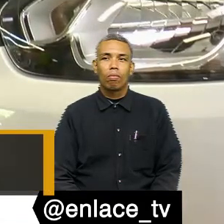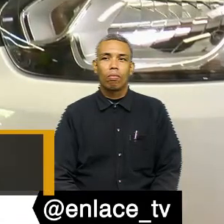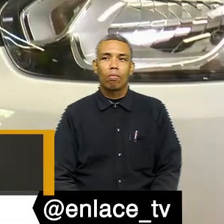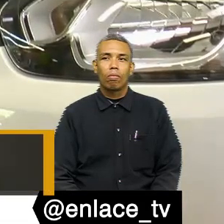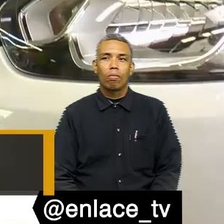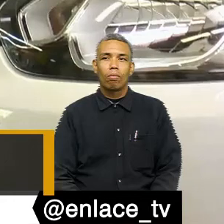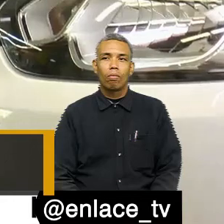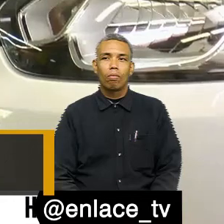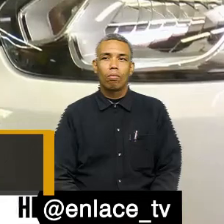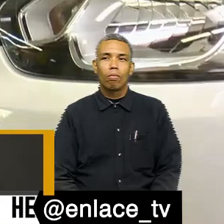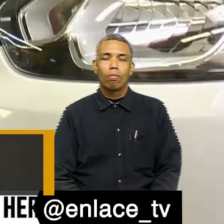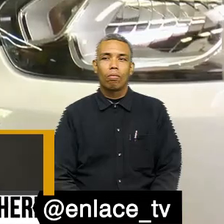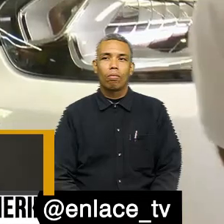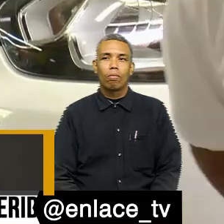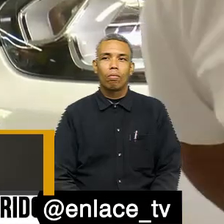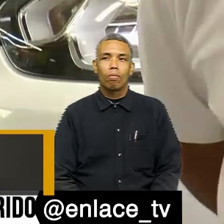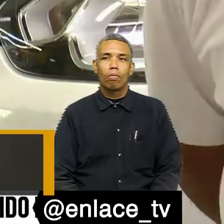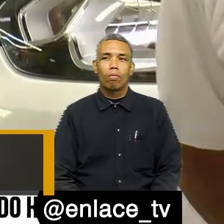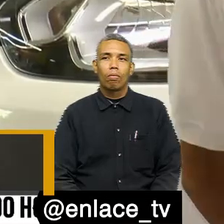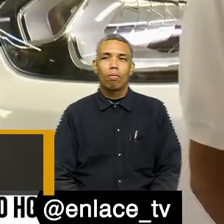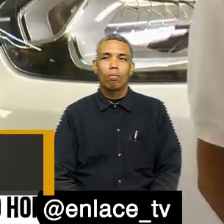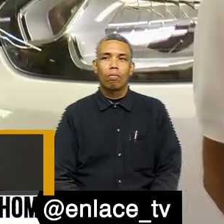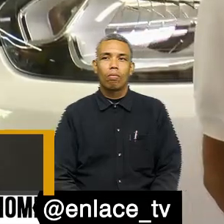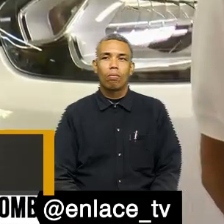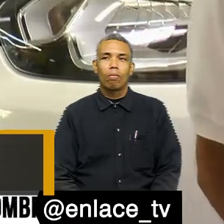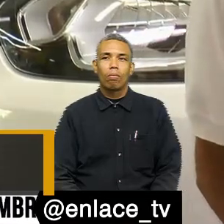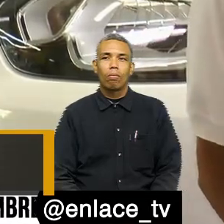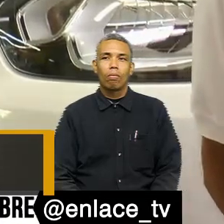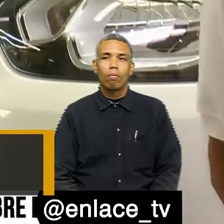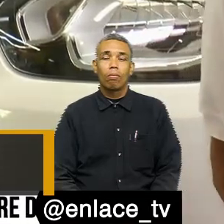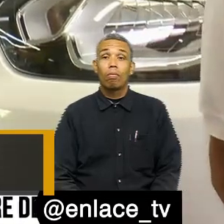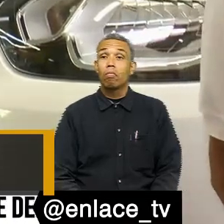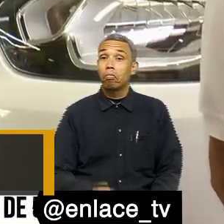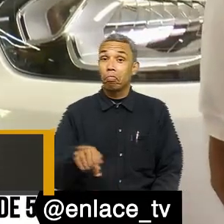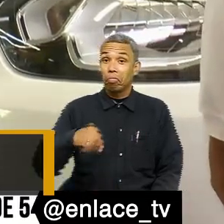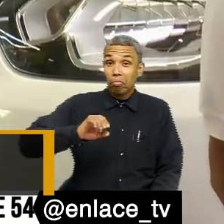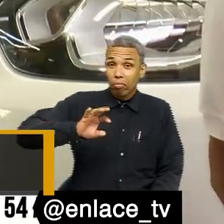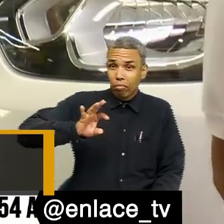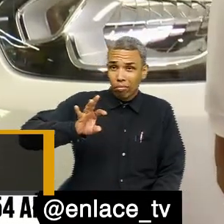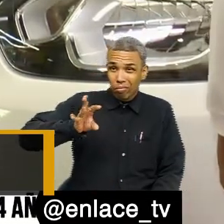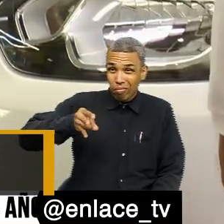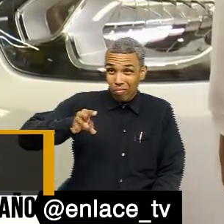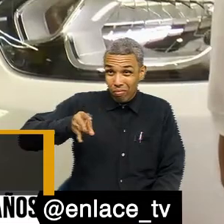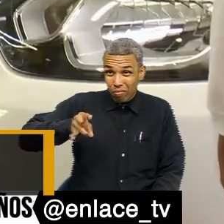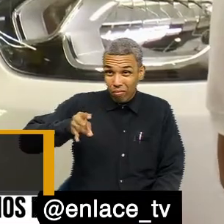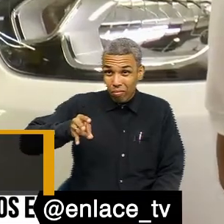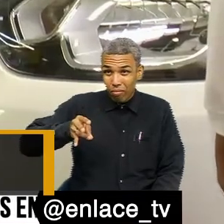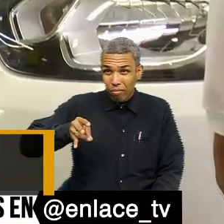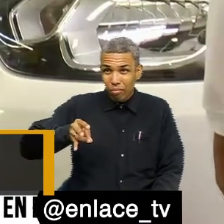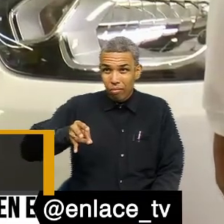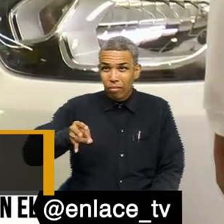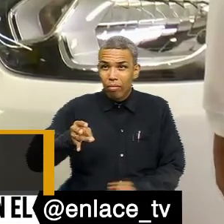Que tradicionalmente entrega autoservicio La Quinta para premiar la fidelidad de sus clientes. Además, para todos los compradores, pero dejemos que sea Iván Naranjo,